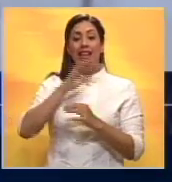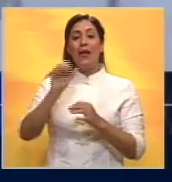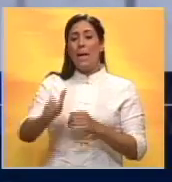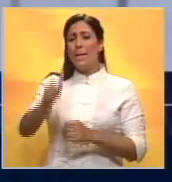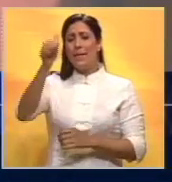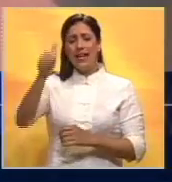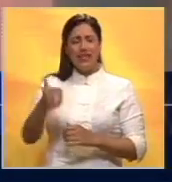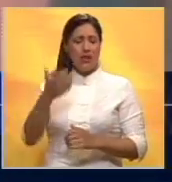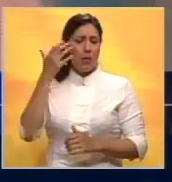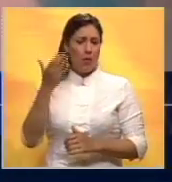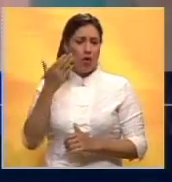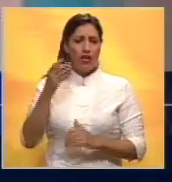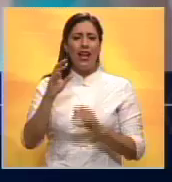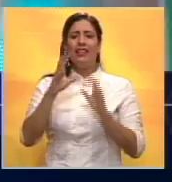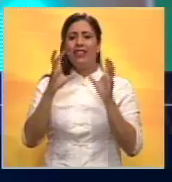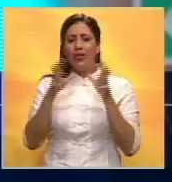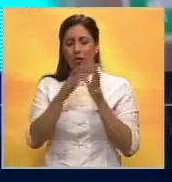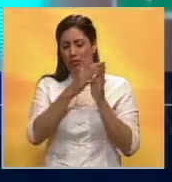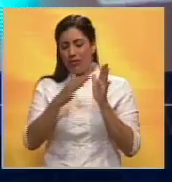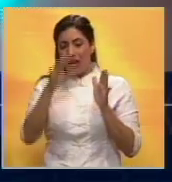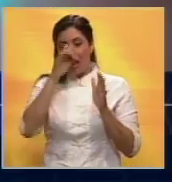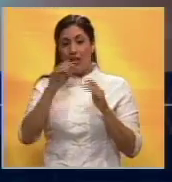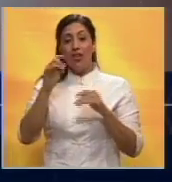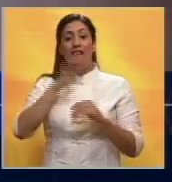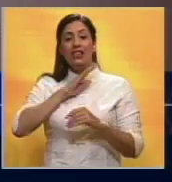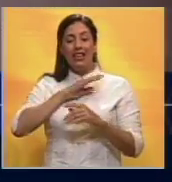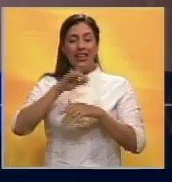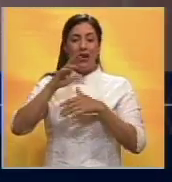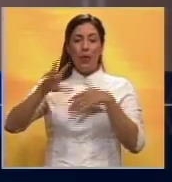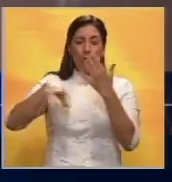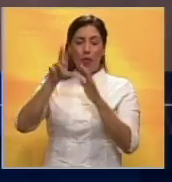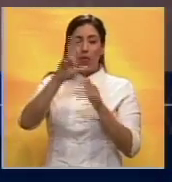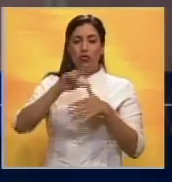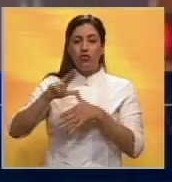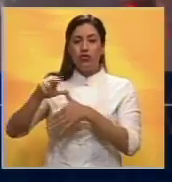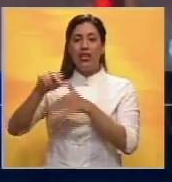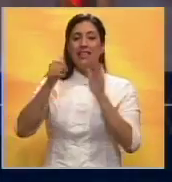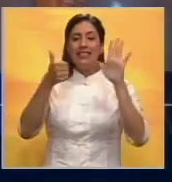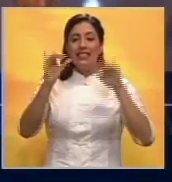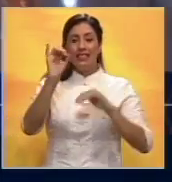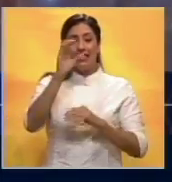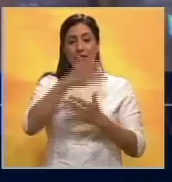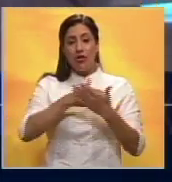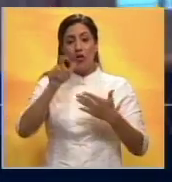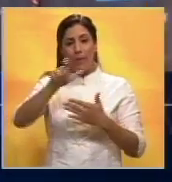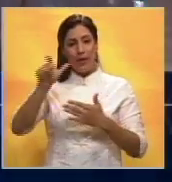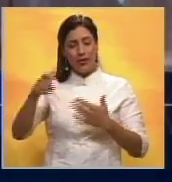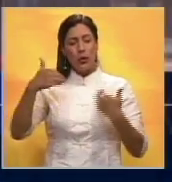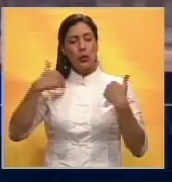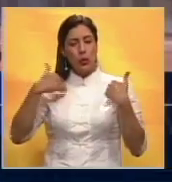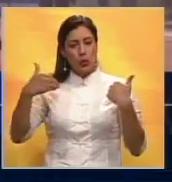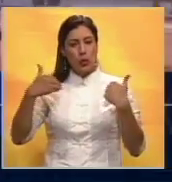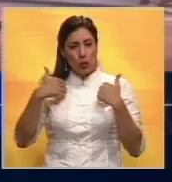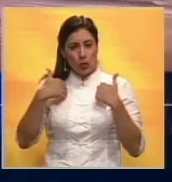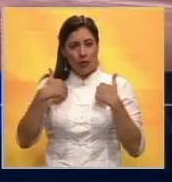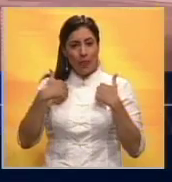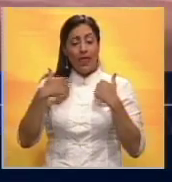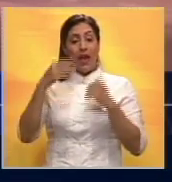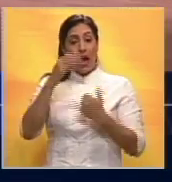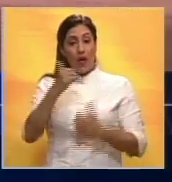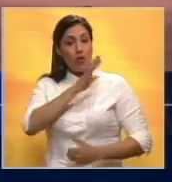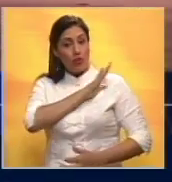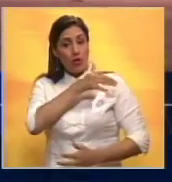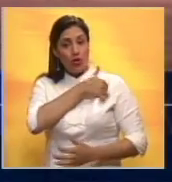evento más importante de la temporada por el fenómeno meteorológico unas 60 millones de personas zas se verían afectadas las